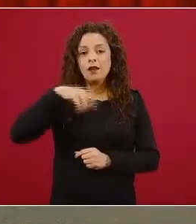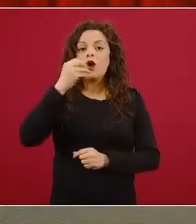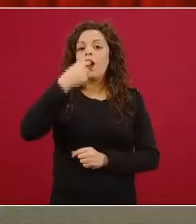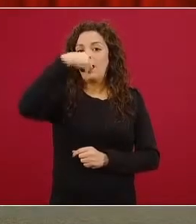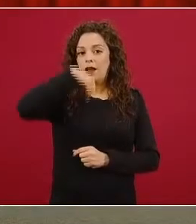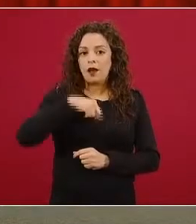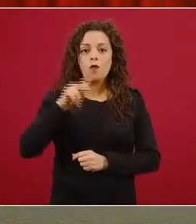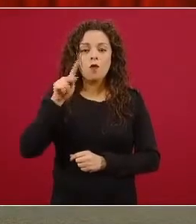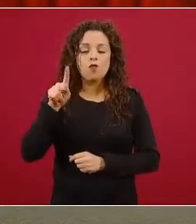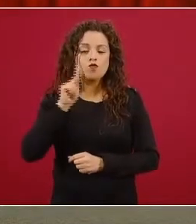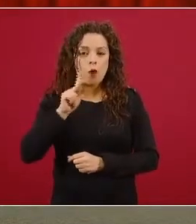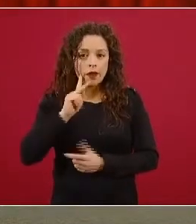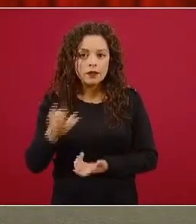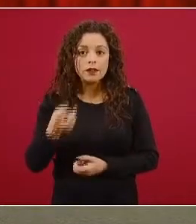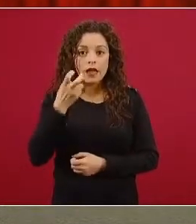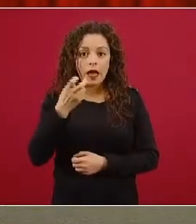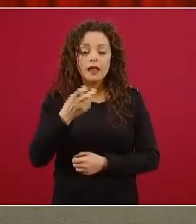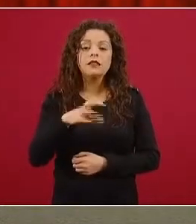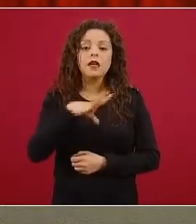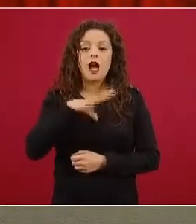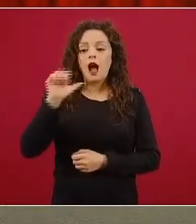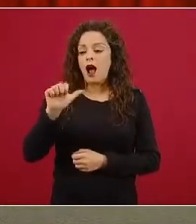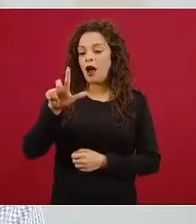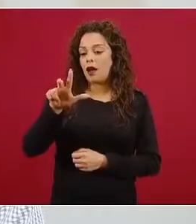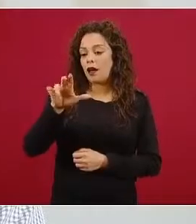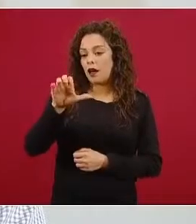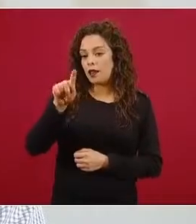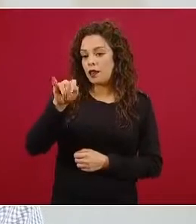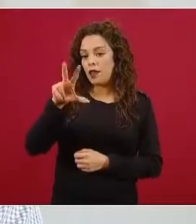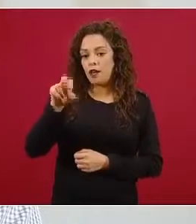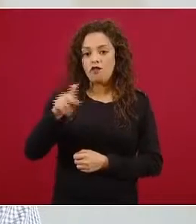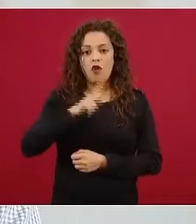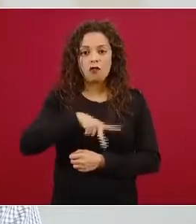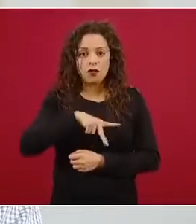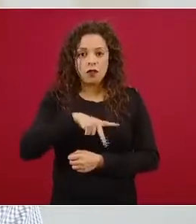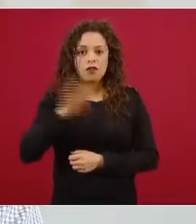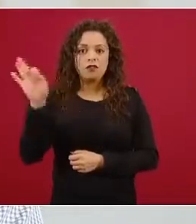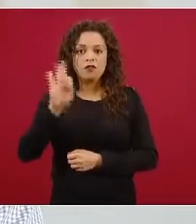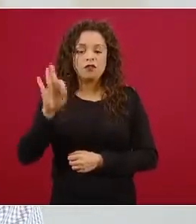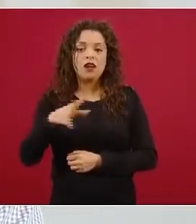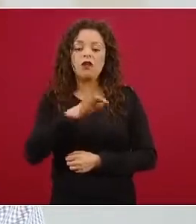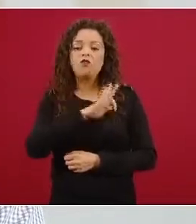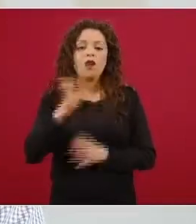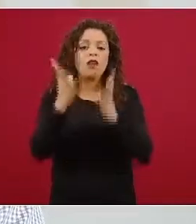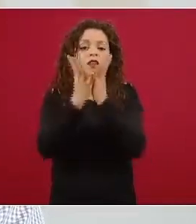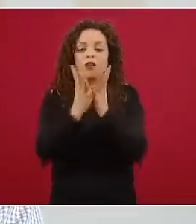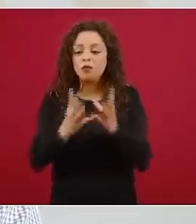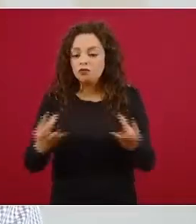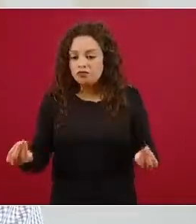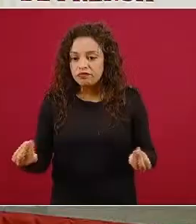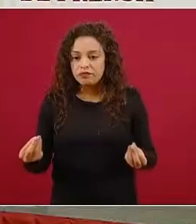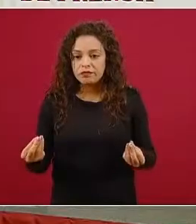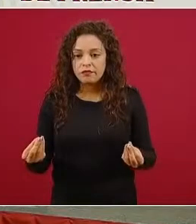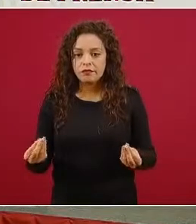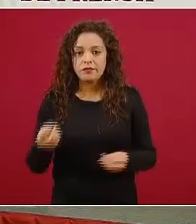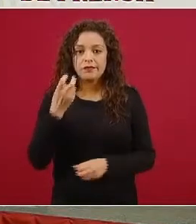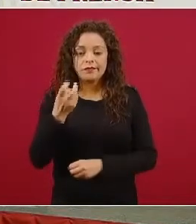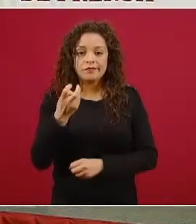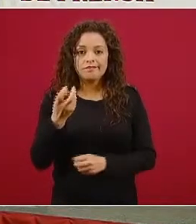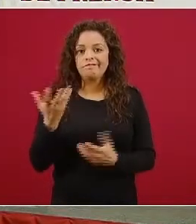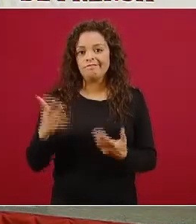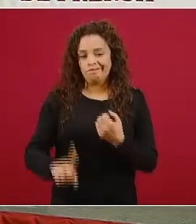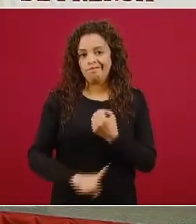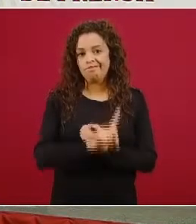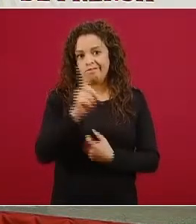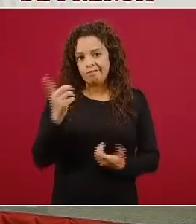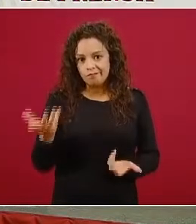posible los virus, puede no llegar o haberse evaporado por las mismas condiciones ambientales o derramado. Esta es otra consecuencia y digamos que